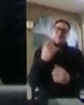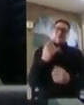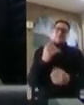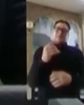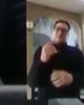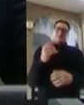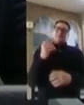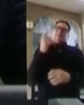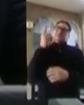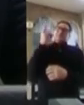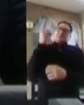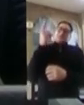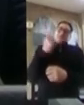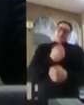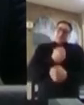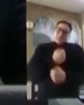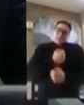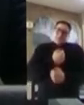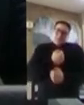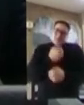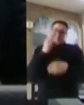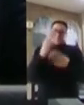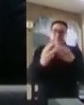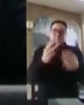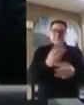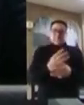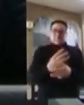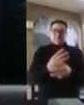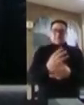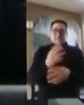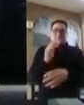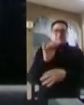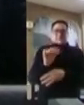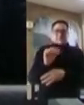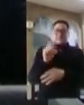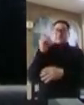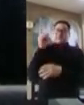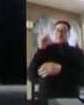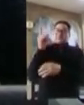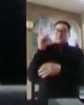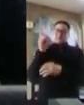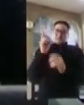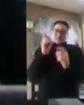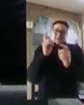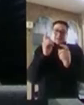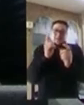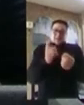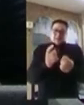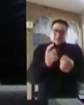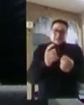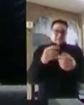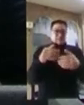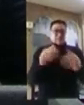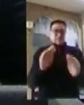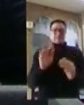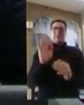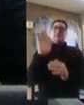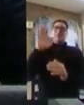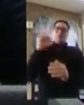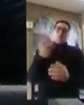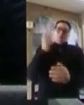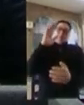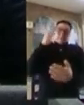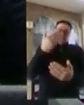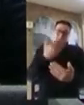amó Dios al mundo, que dio a su Hijo unigénito, que ha dado a su Hijo